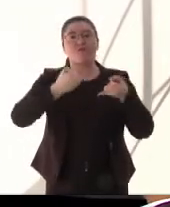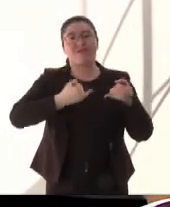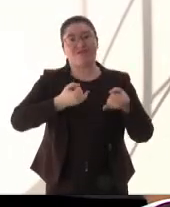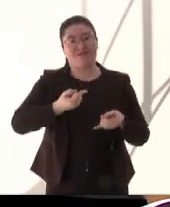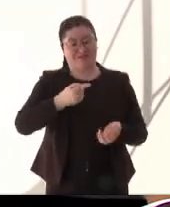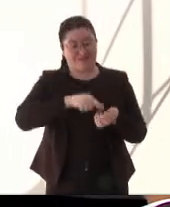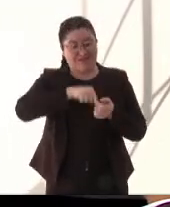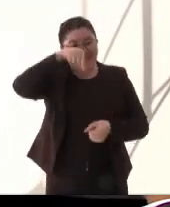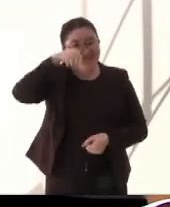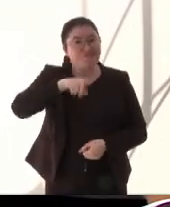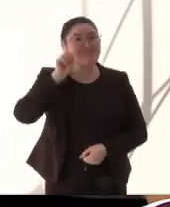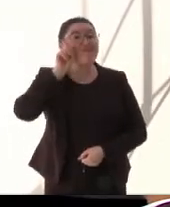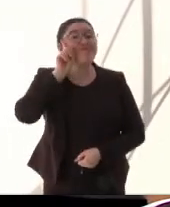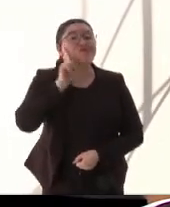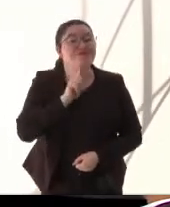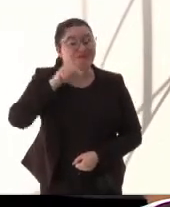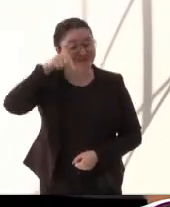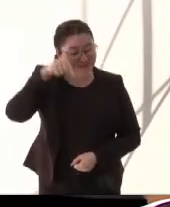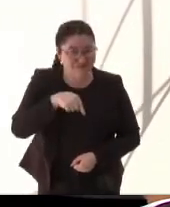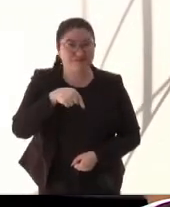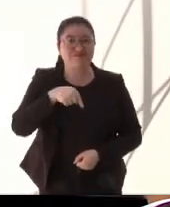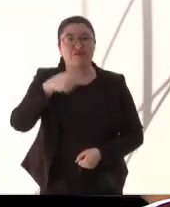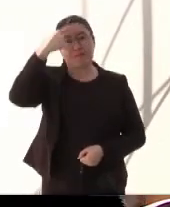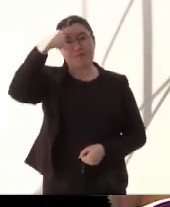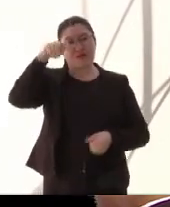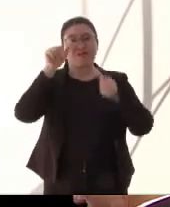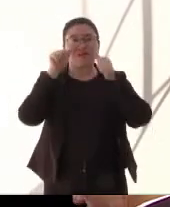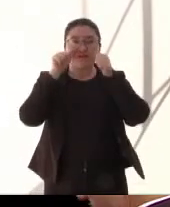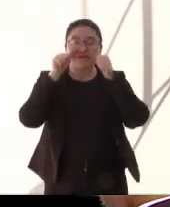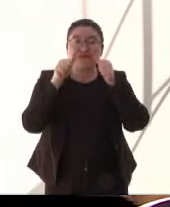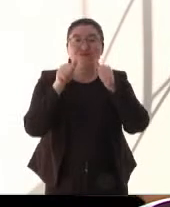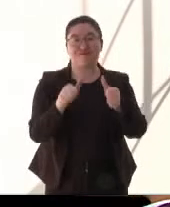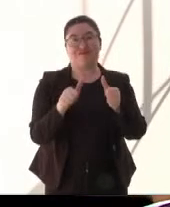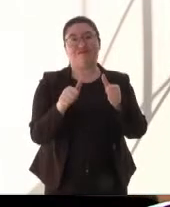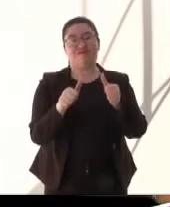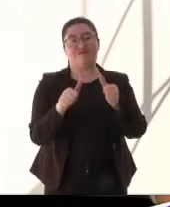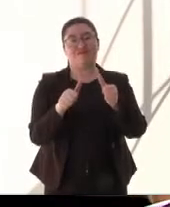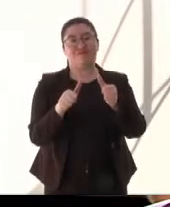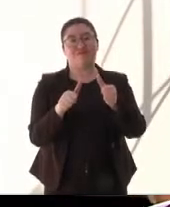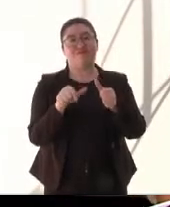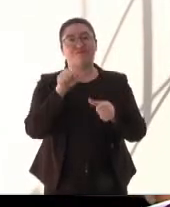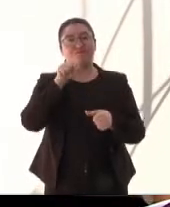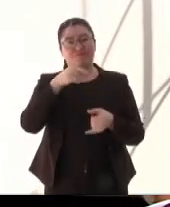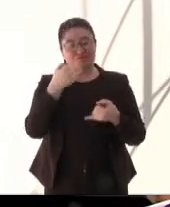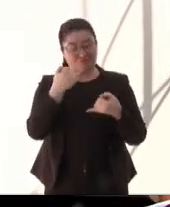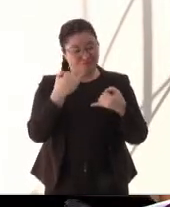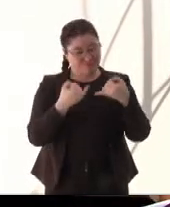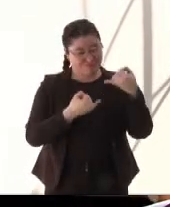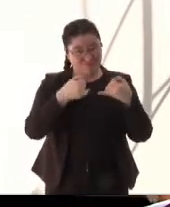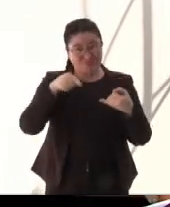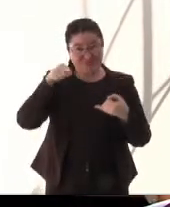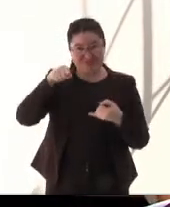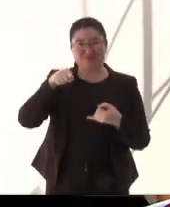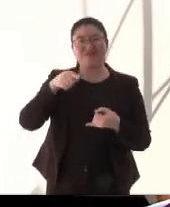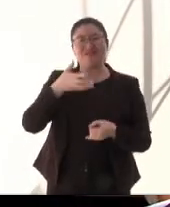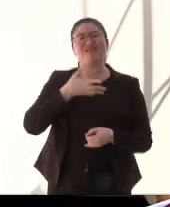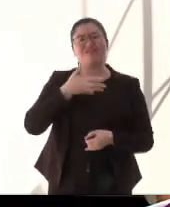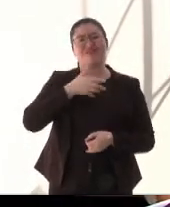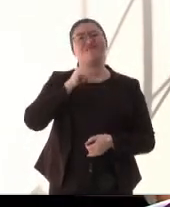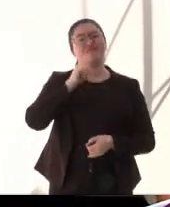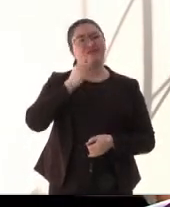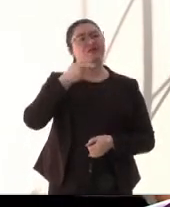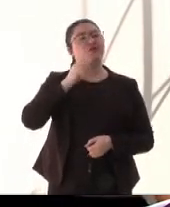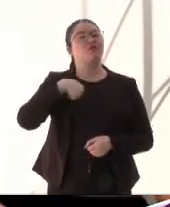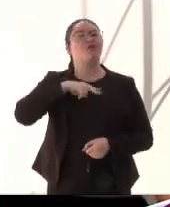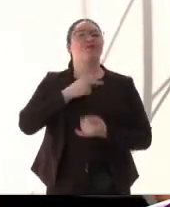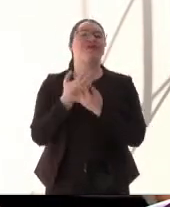presentes juezas de, pues, y la sala de juicios orales y esto, que aquí la tenemos y lo vamos a